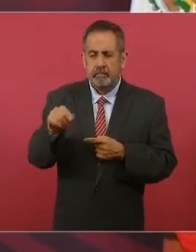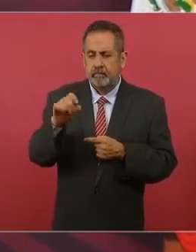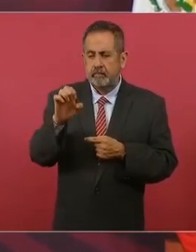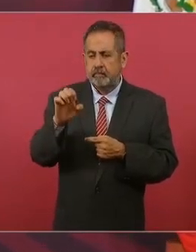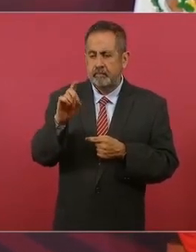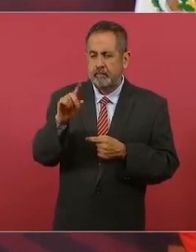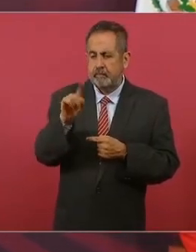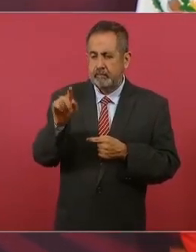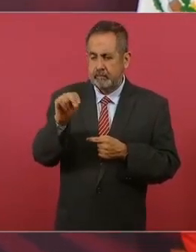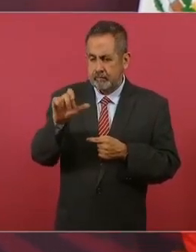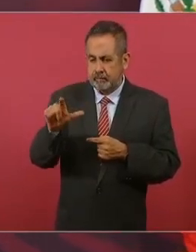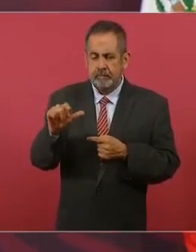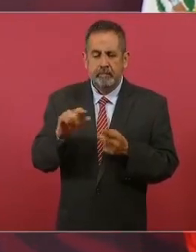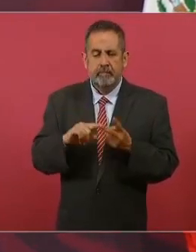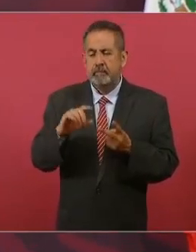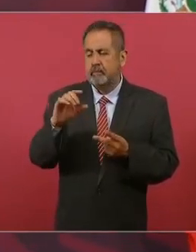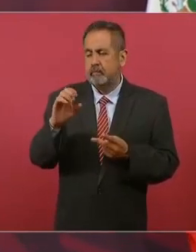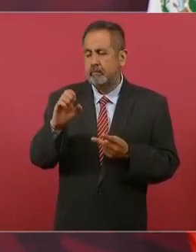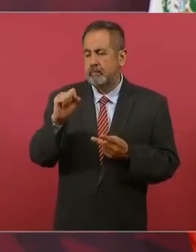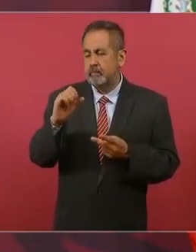Esná, Escárcega,